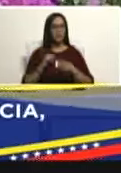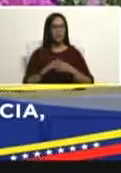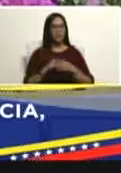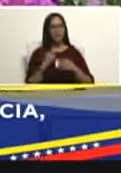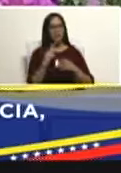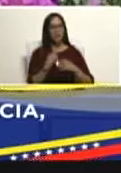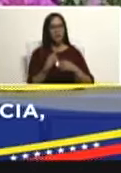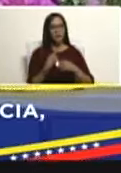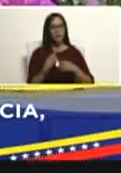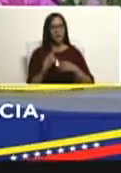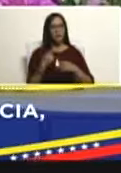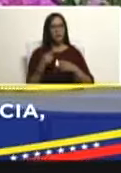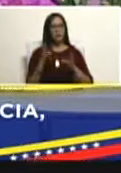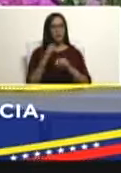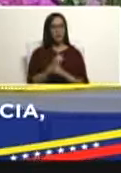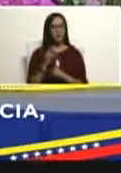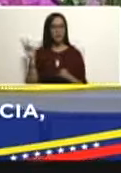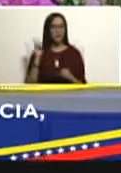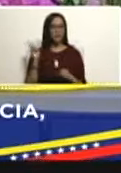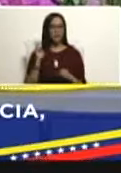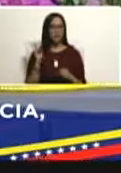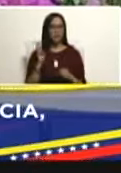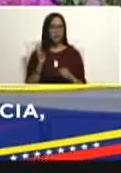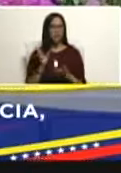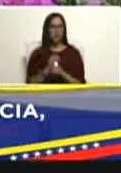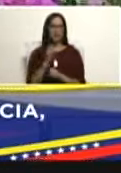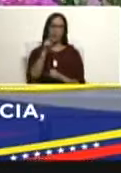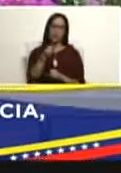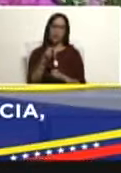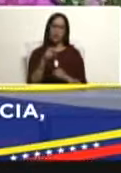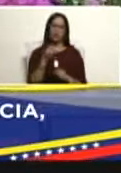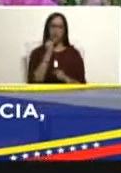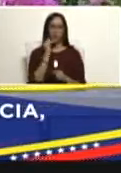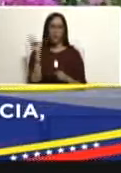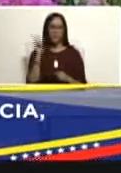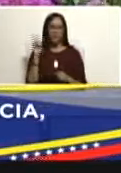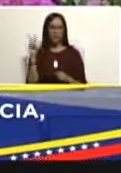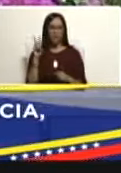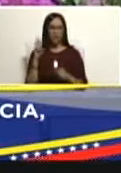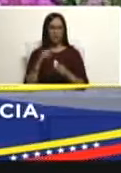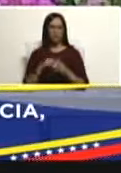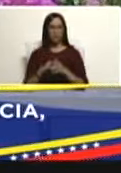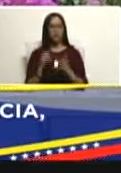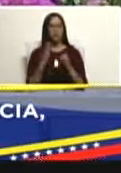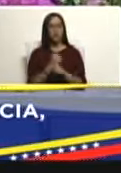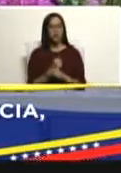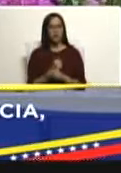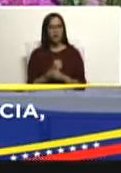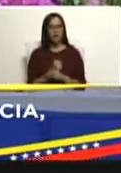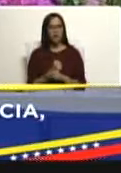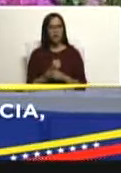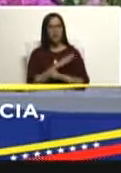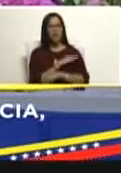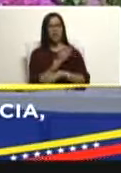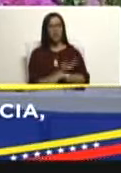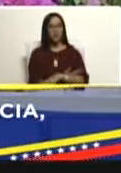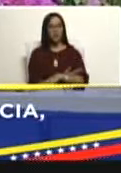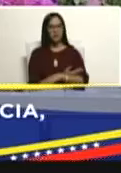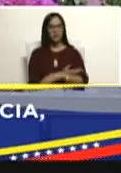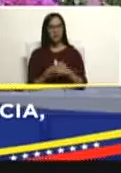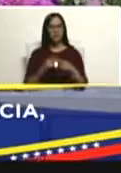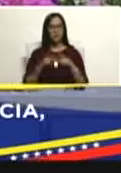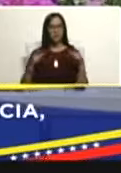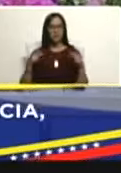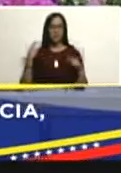digamos, creemos en Venezuela. Creo en ti, joven venezolano, y creo en la fuerza inmensa